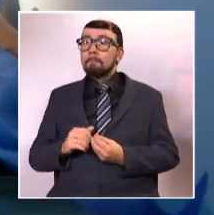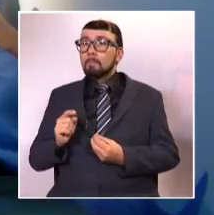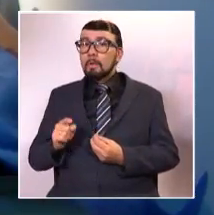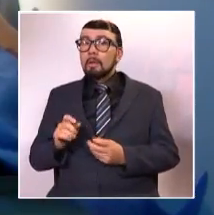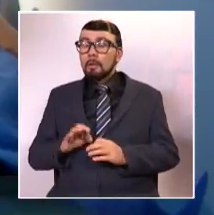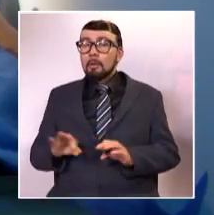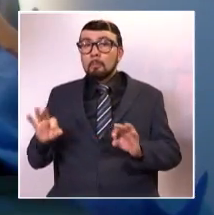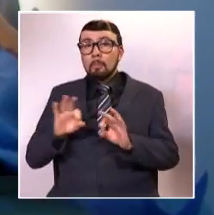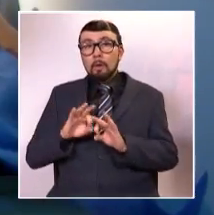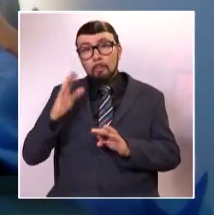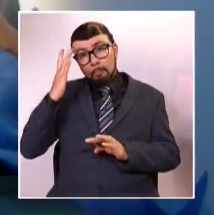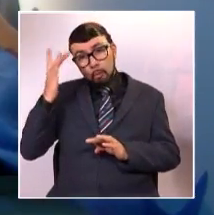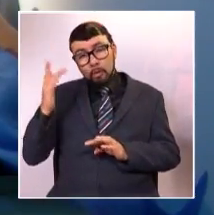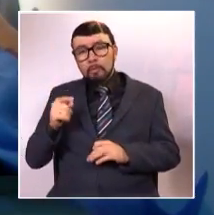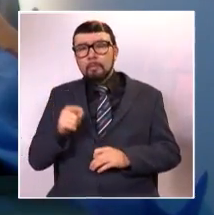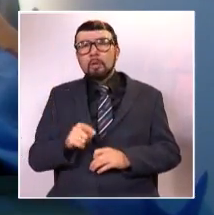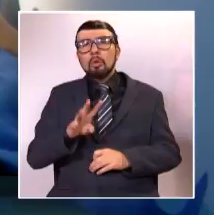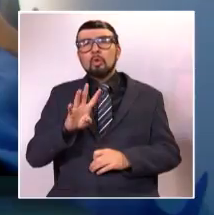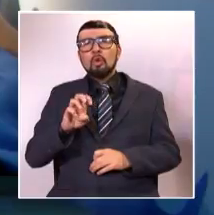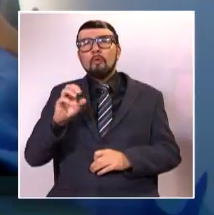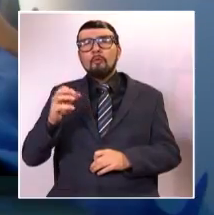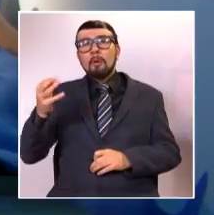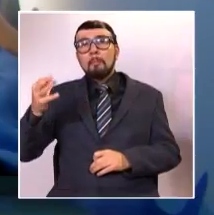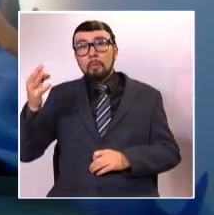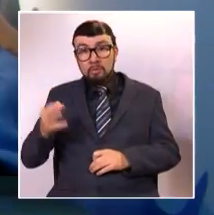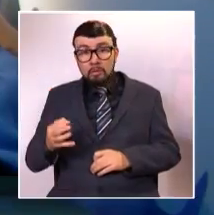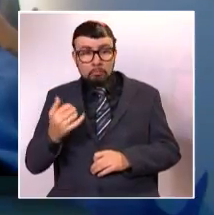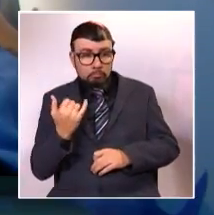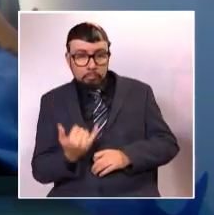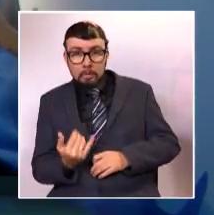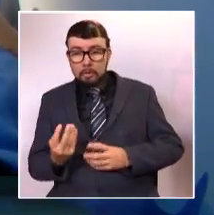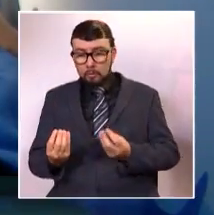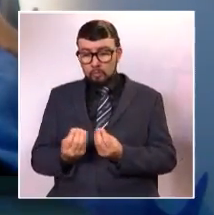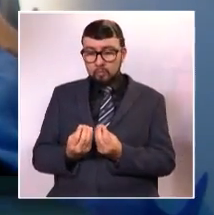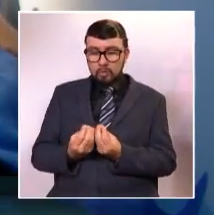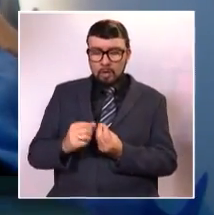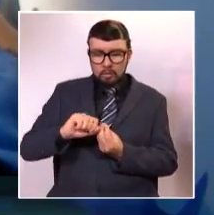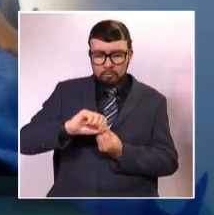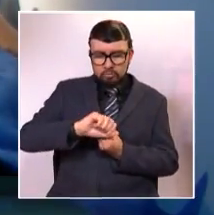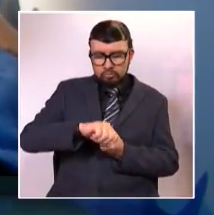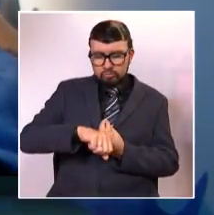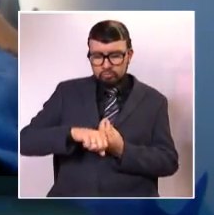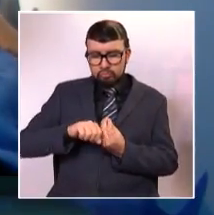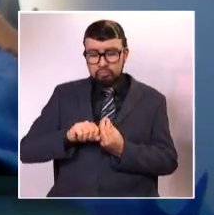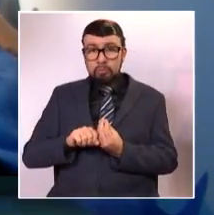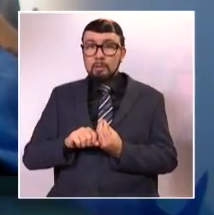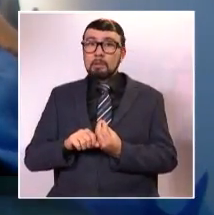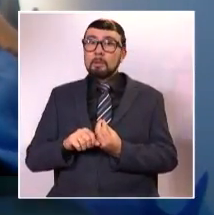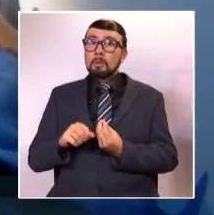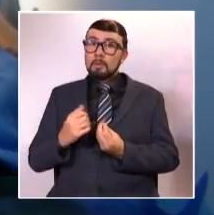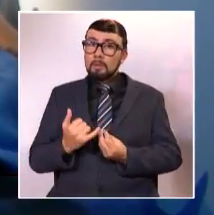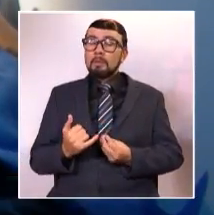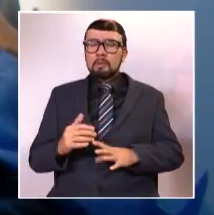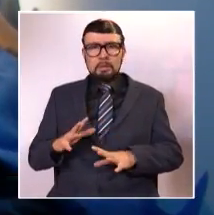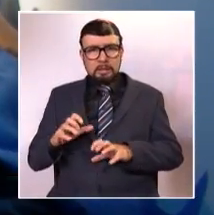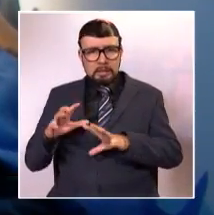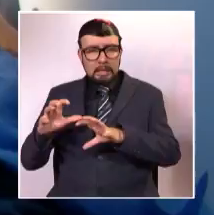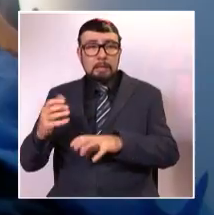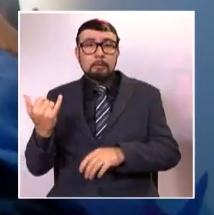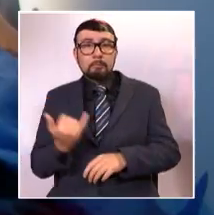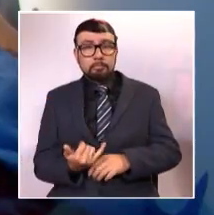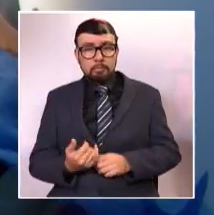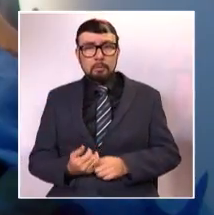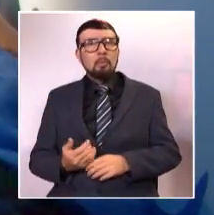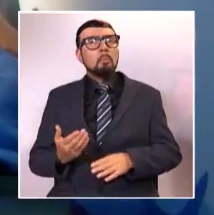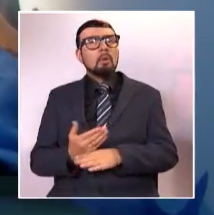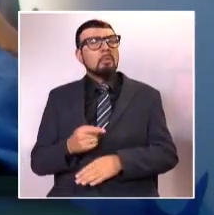porque el 90% de las masas que encontramos en los testículos son de alta malignidad y tienen el problema que